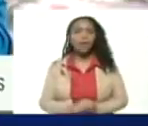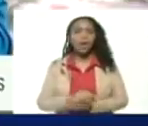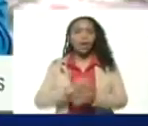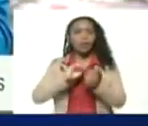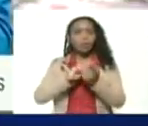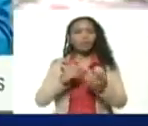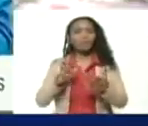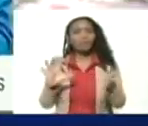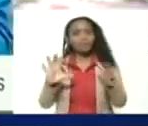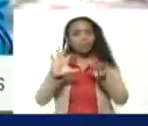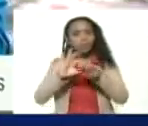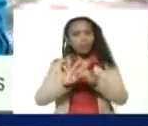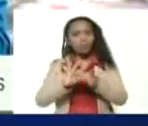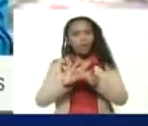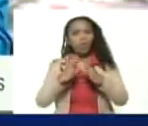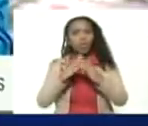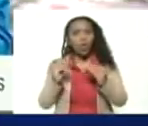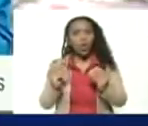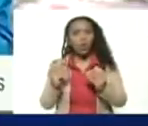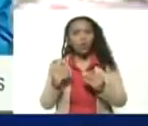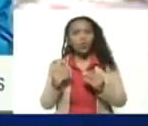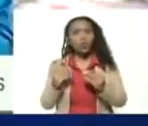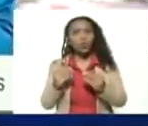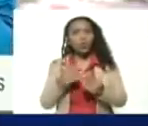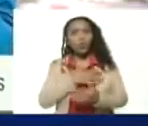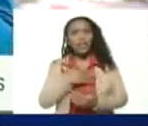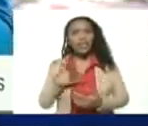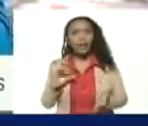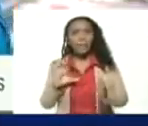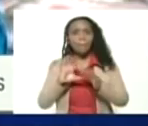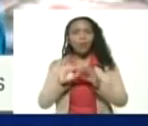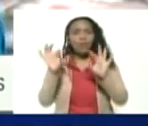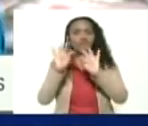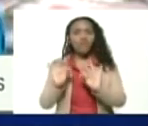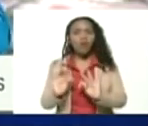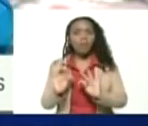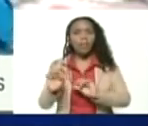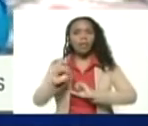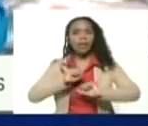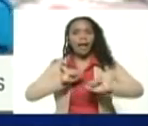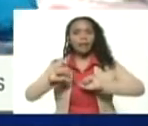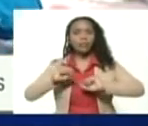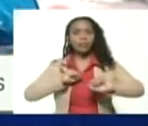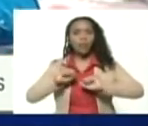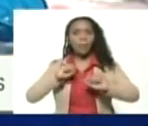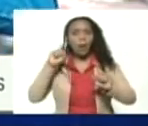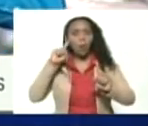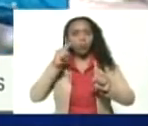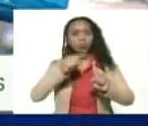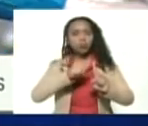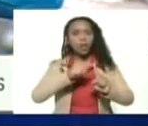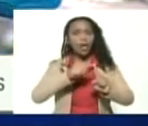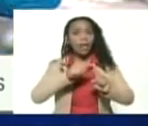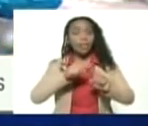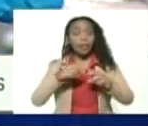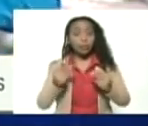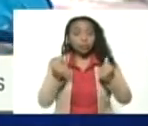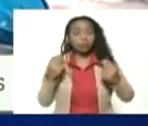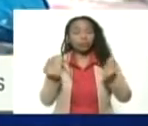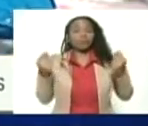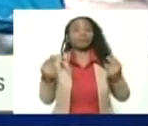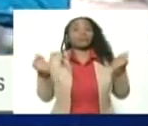combinando todo lo que se llama combinar todas las formas de acción para el objetivo de reanimar la